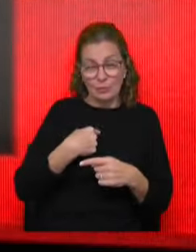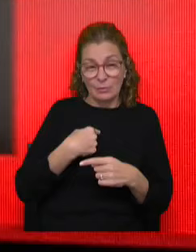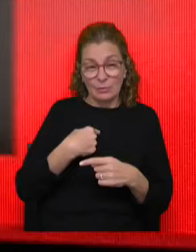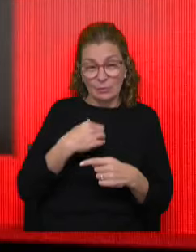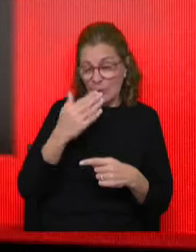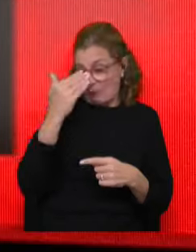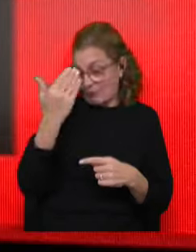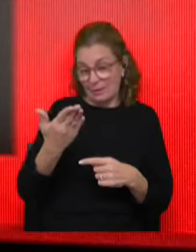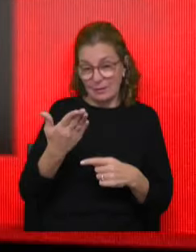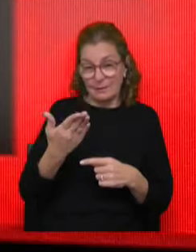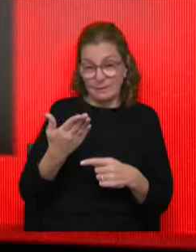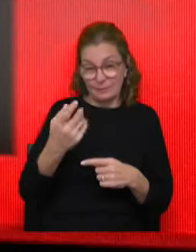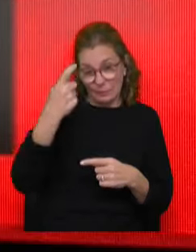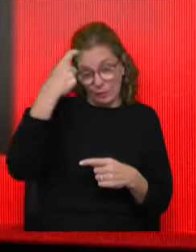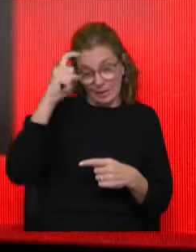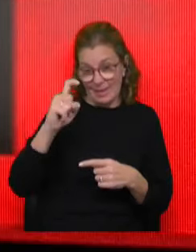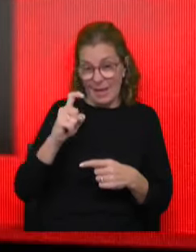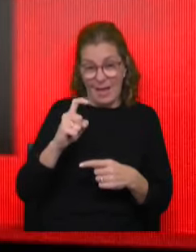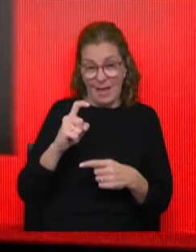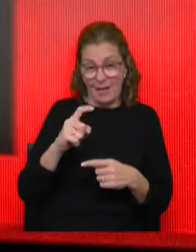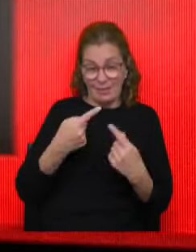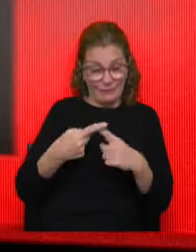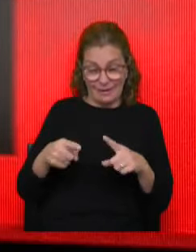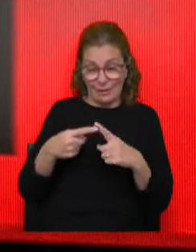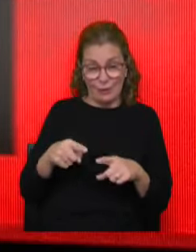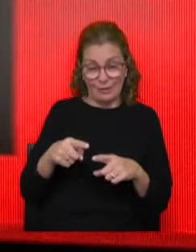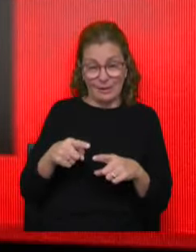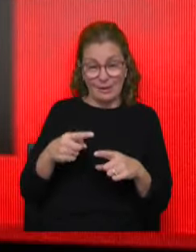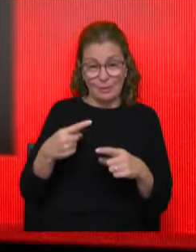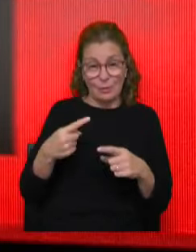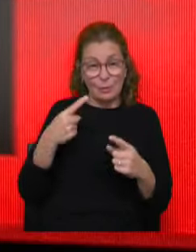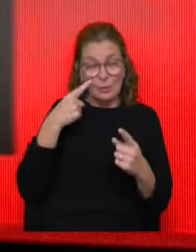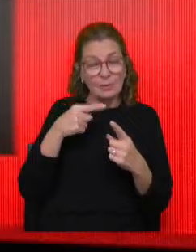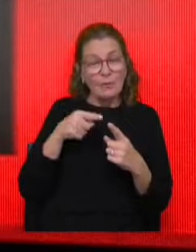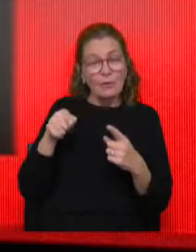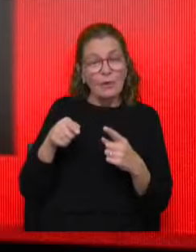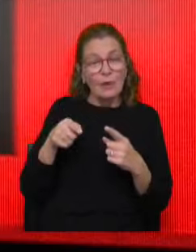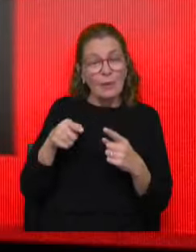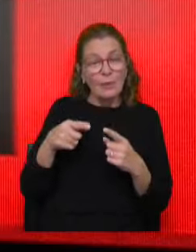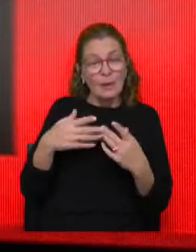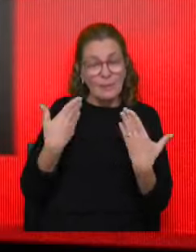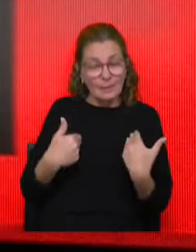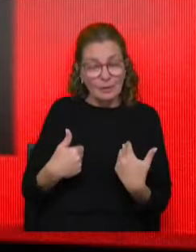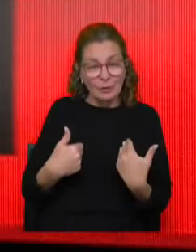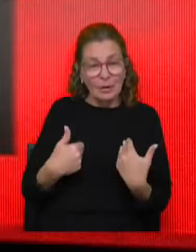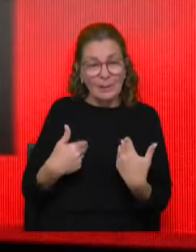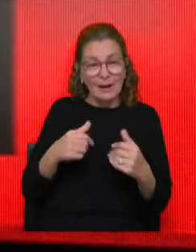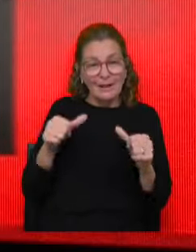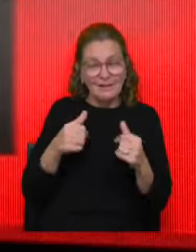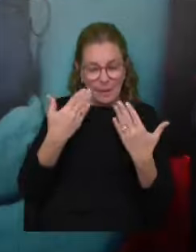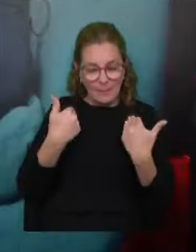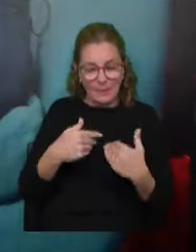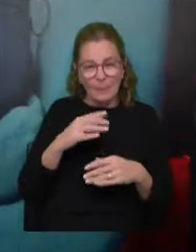vereda enfrente, ideológicamente, en un montón de cosas, y es todo un desafío. En este caso, para ti, para componer este